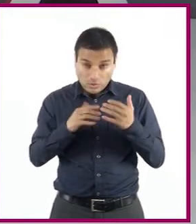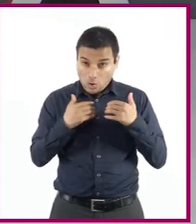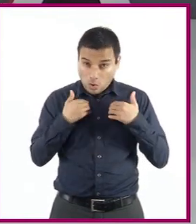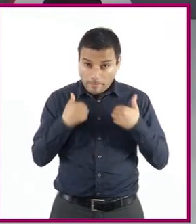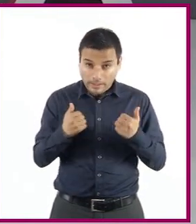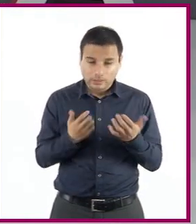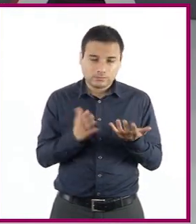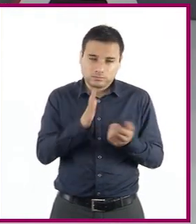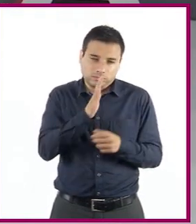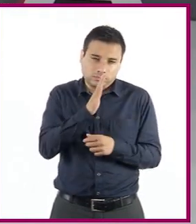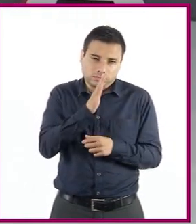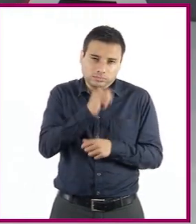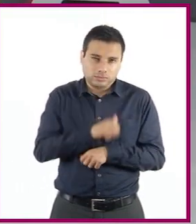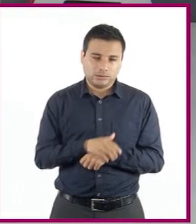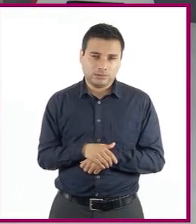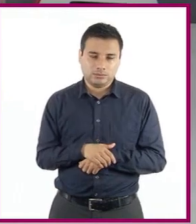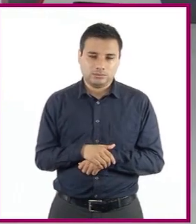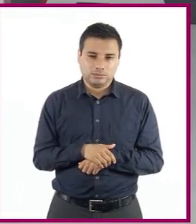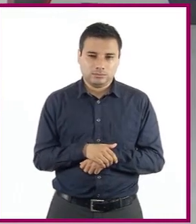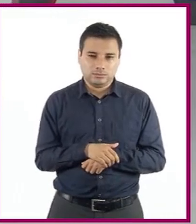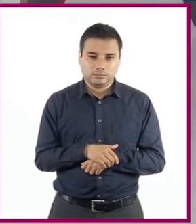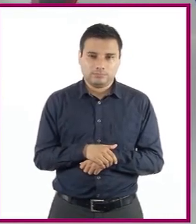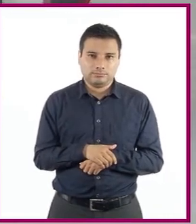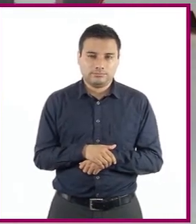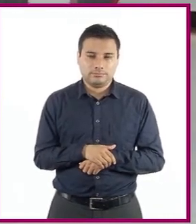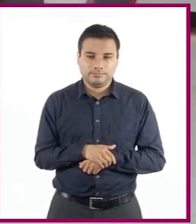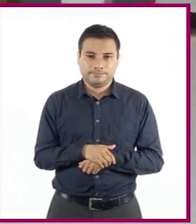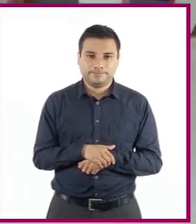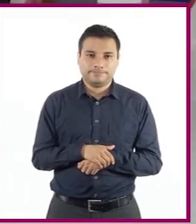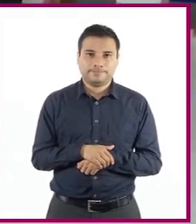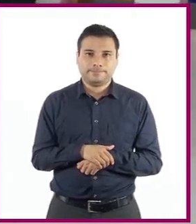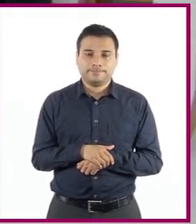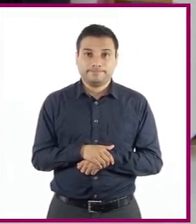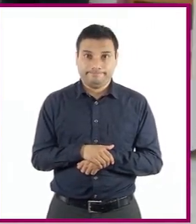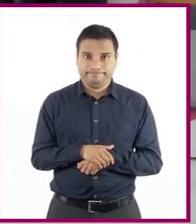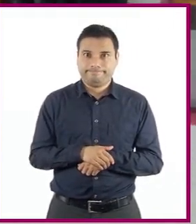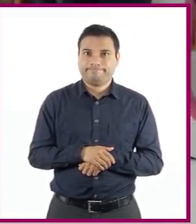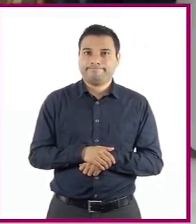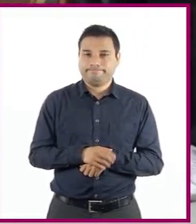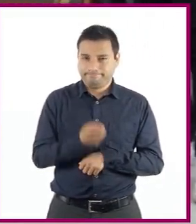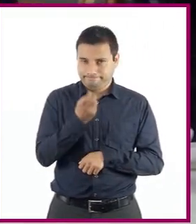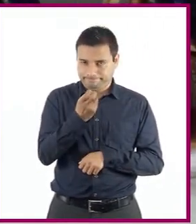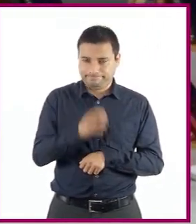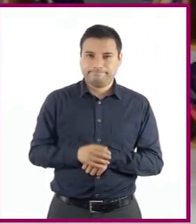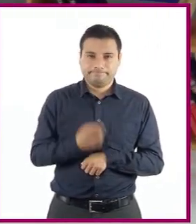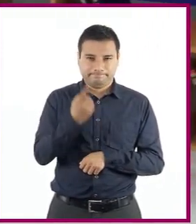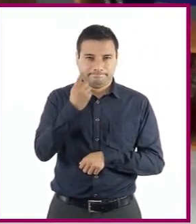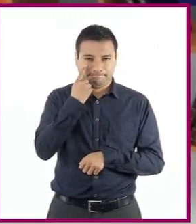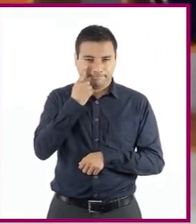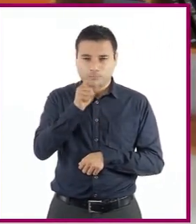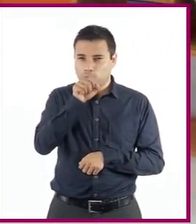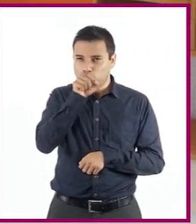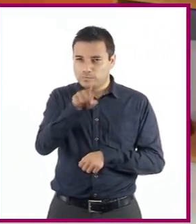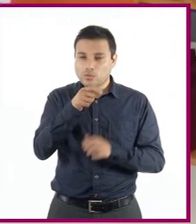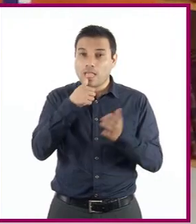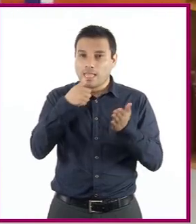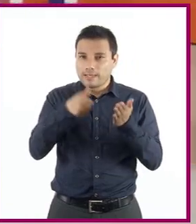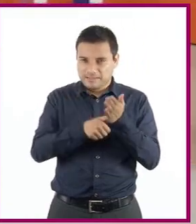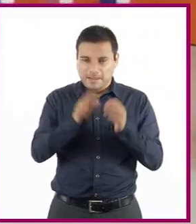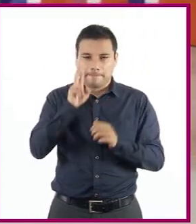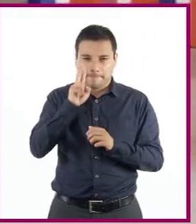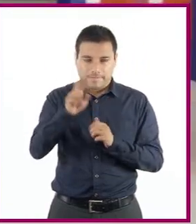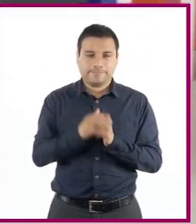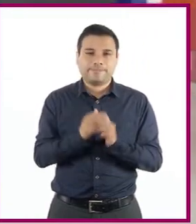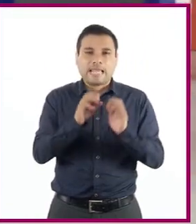quien recibiría la carta y no cumpliría su función. Para ello, retomemos un fragmento de la misma y veamos cómo se